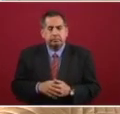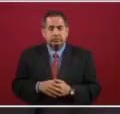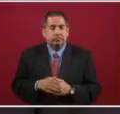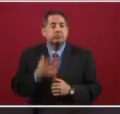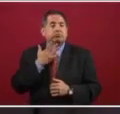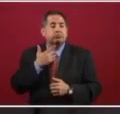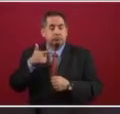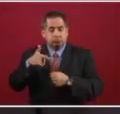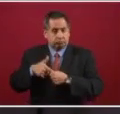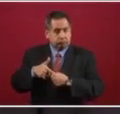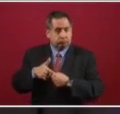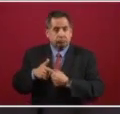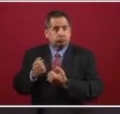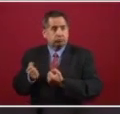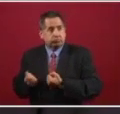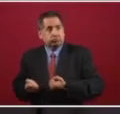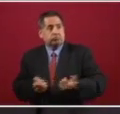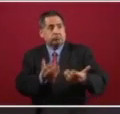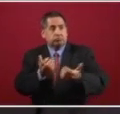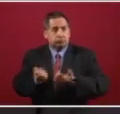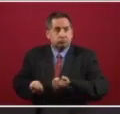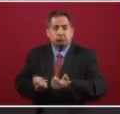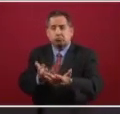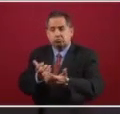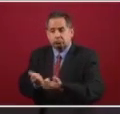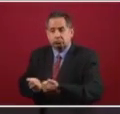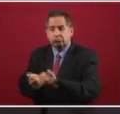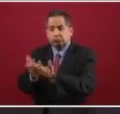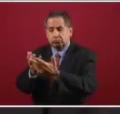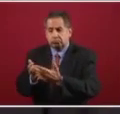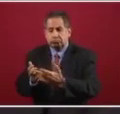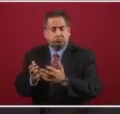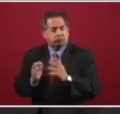distribuyendo la gasolina